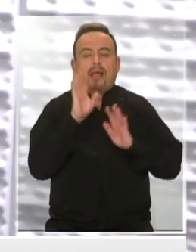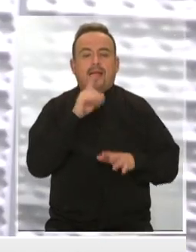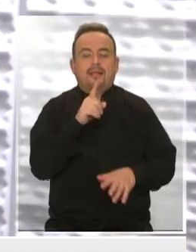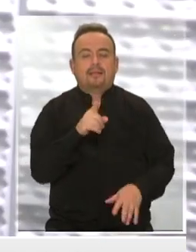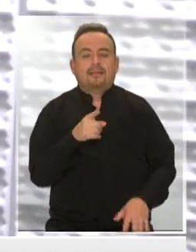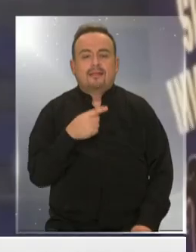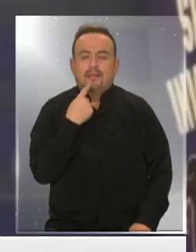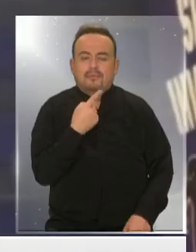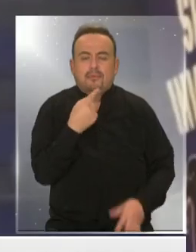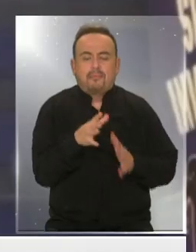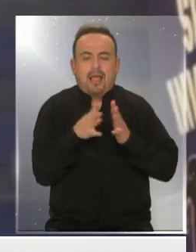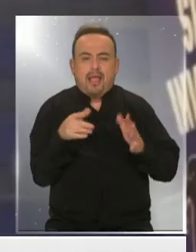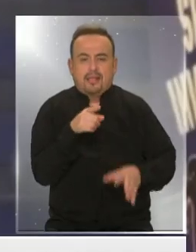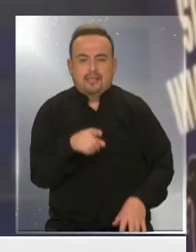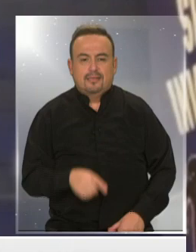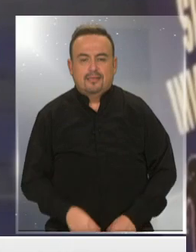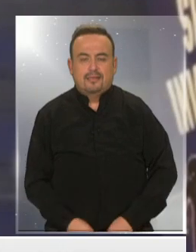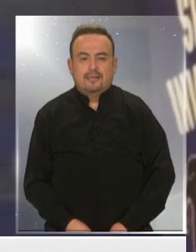más recurrente que te hacen?